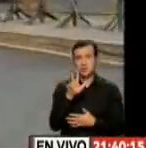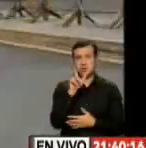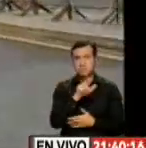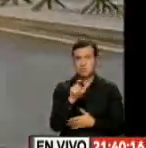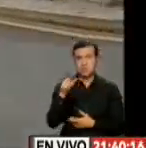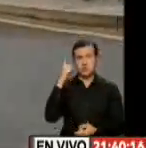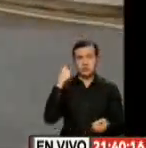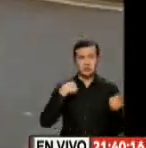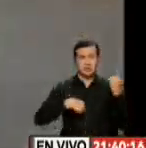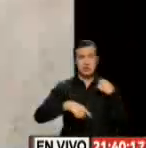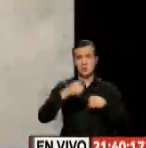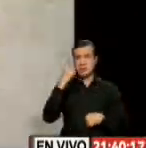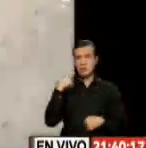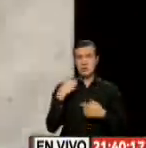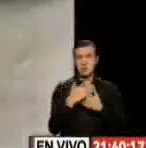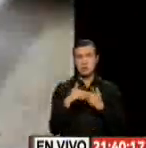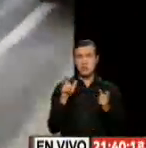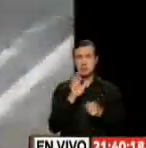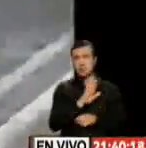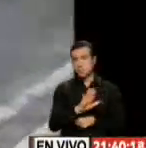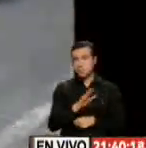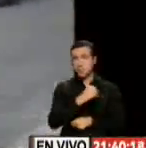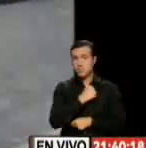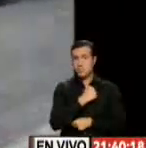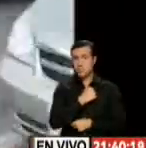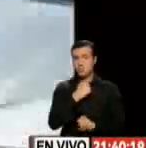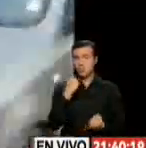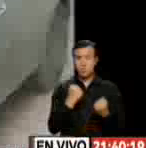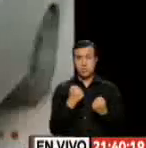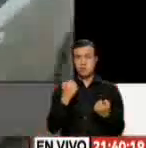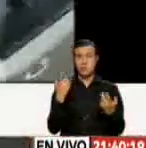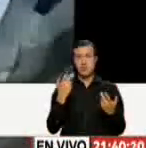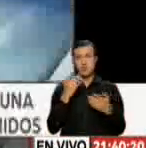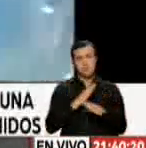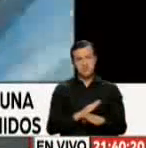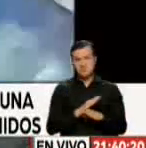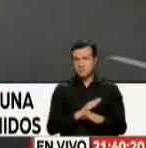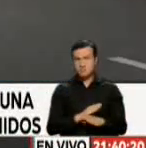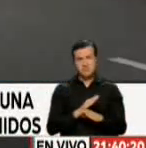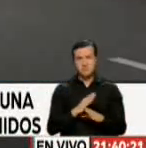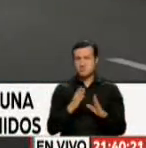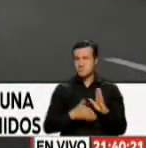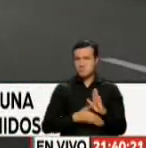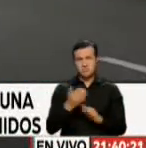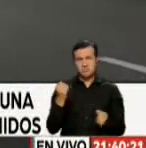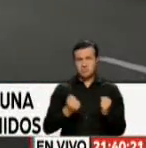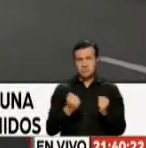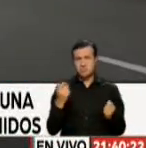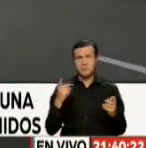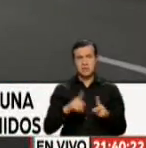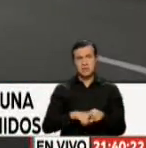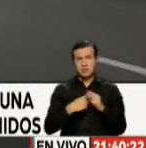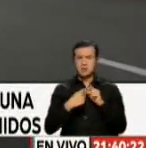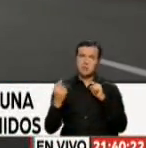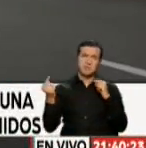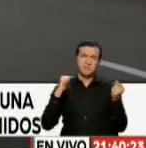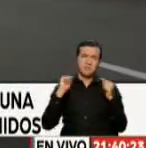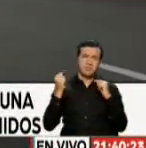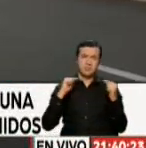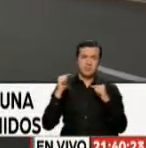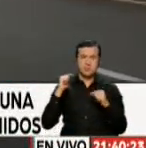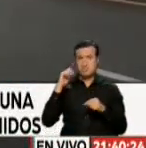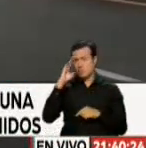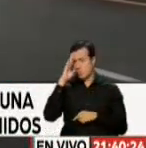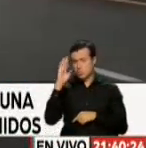3 ciudadanos heridos. Los propietarios de uno de los vehículos se opusieron al traslado del automotor y empezó el enfrentamiento entre la